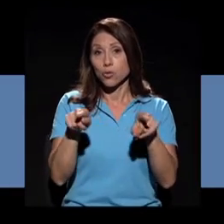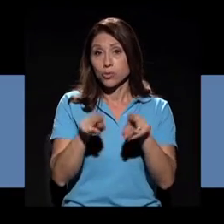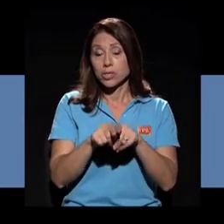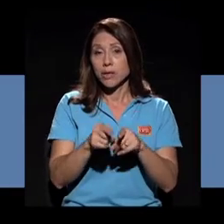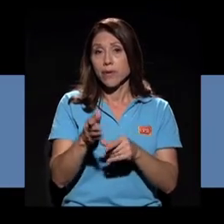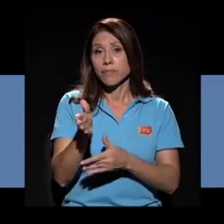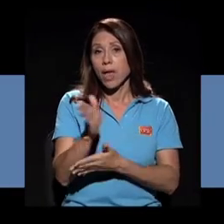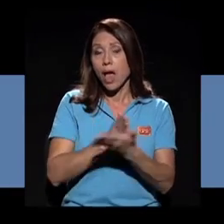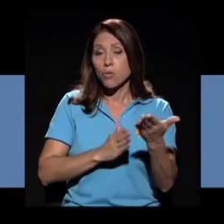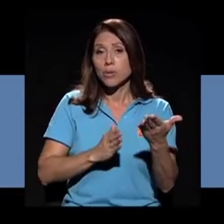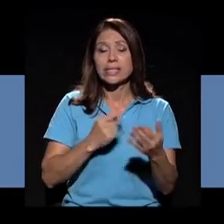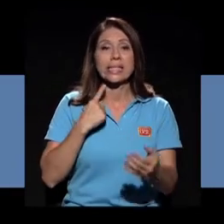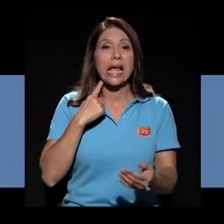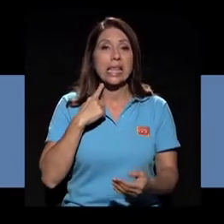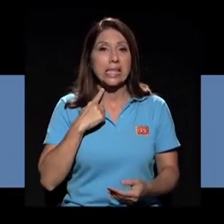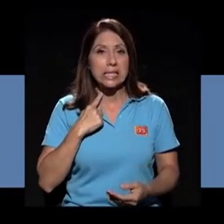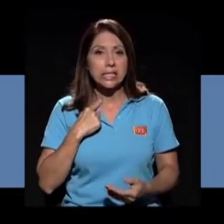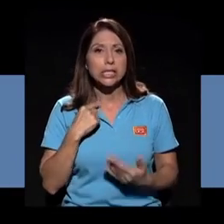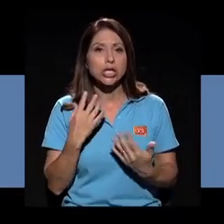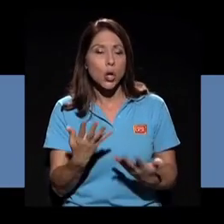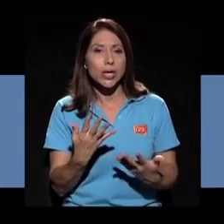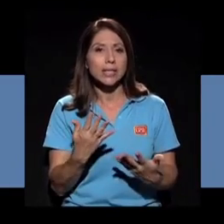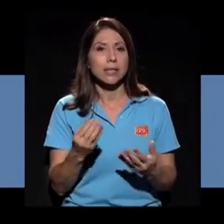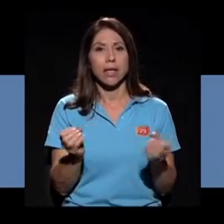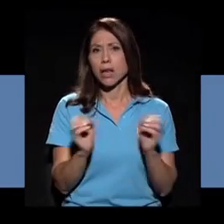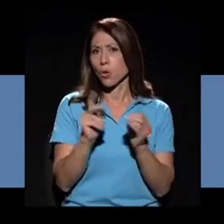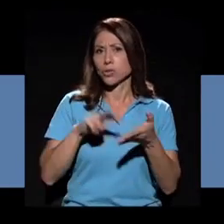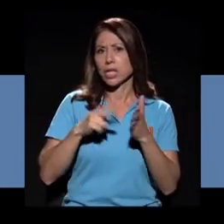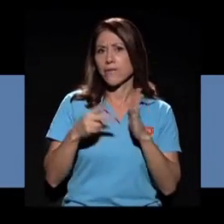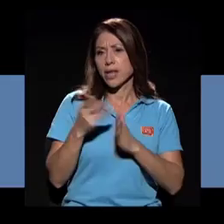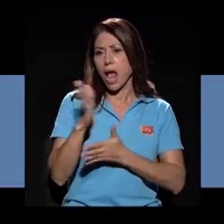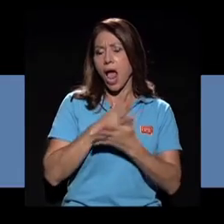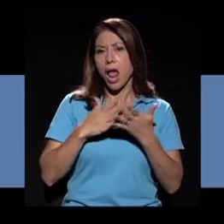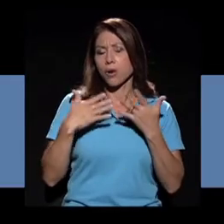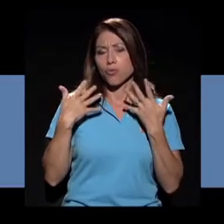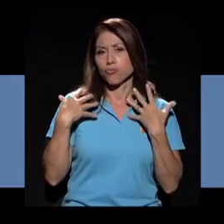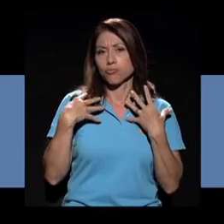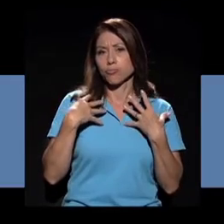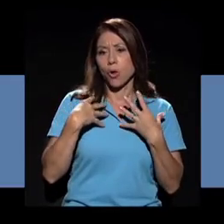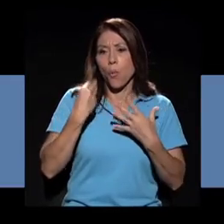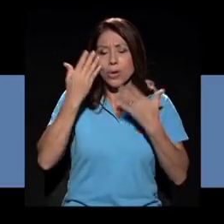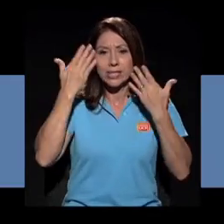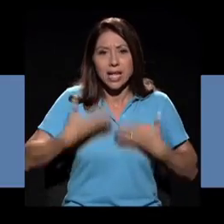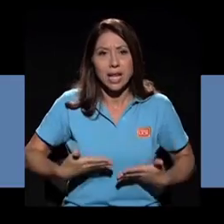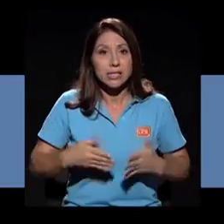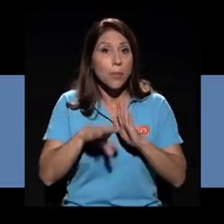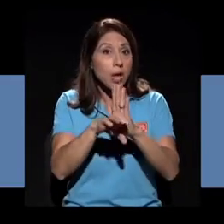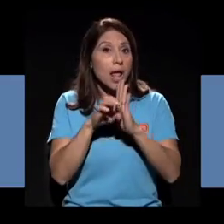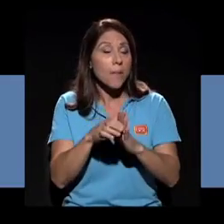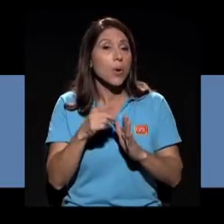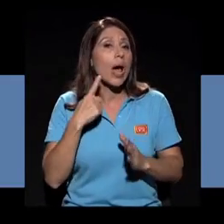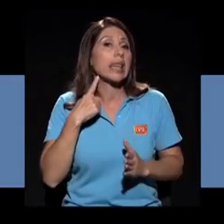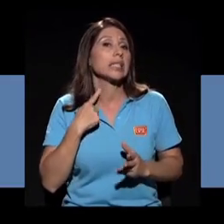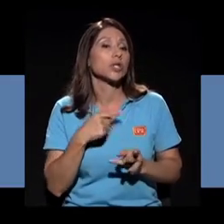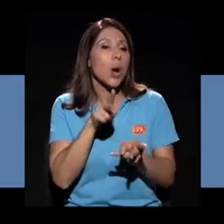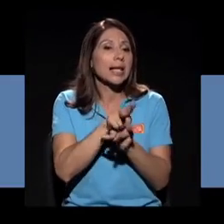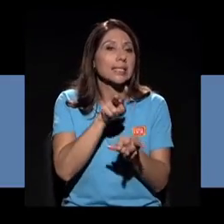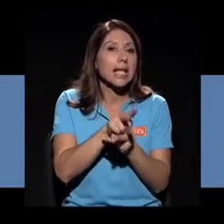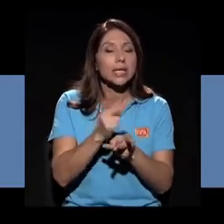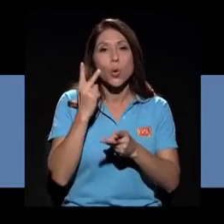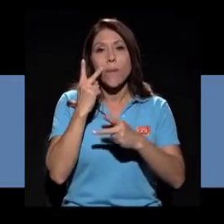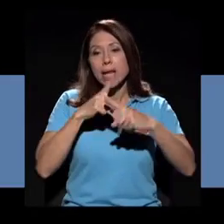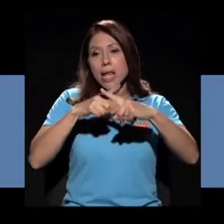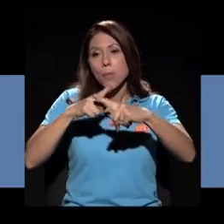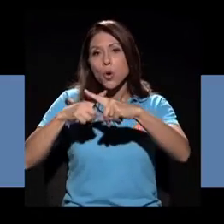Inclusive hay drogas o, bueno, adicciones en realidad que no tienen que ser externas, como por ejemplo la adicción al sexo, la adicción a la pornografía y todo este tipo de